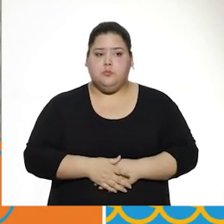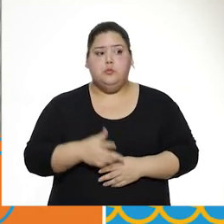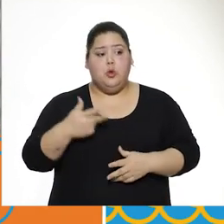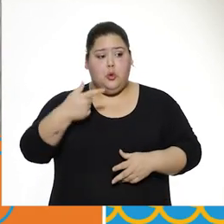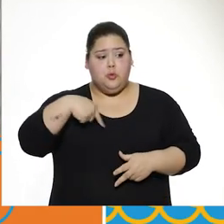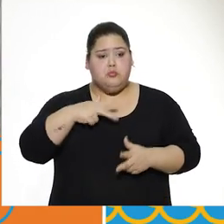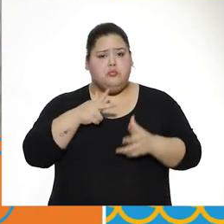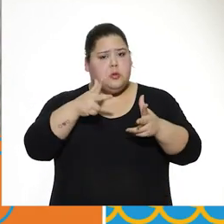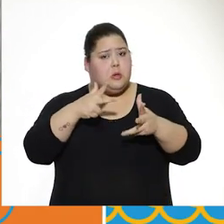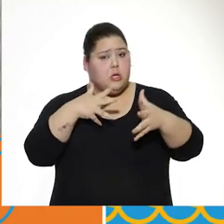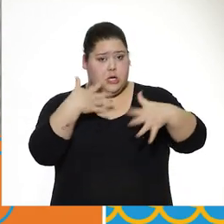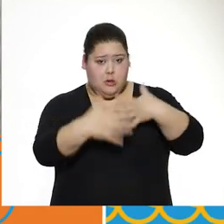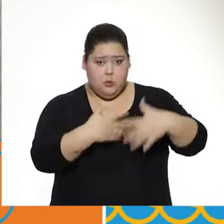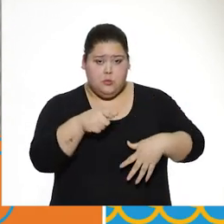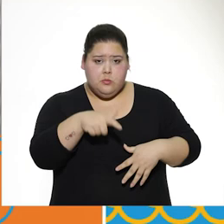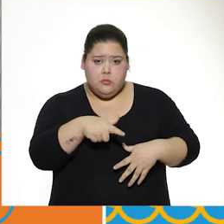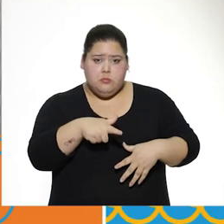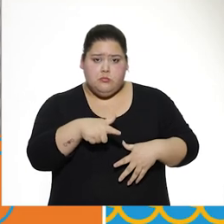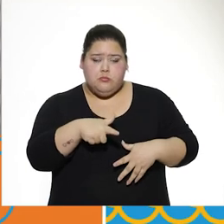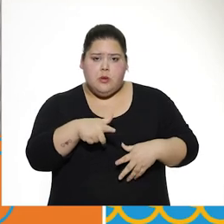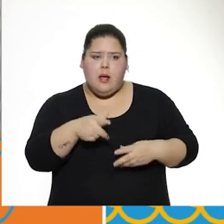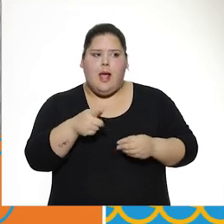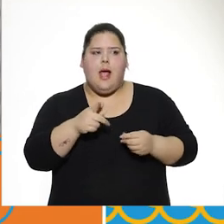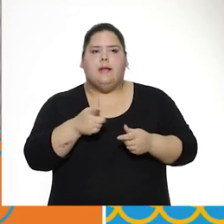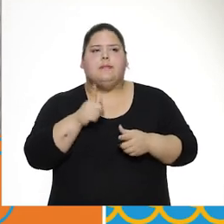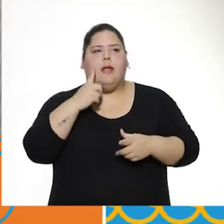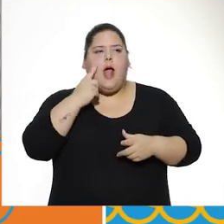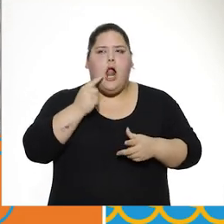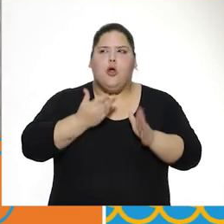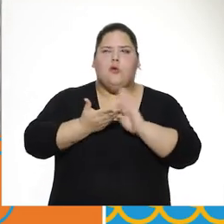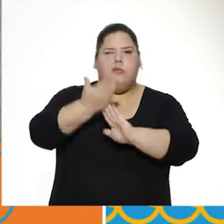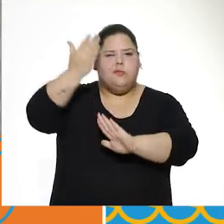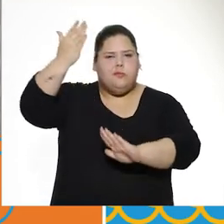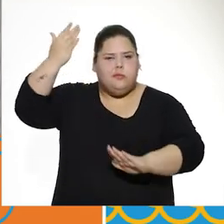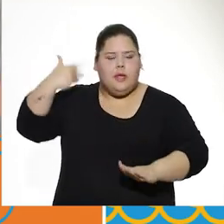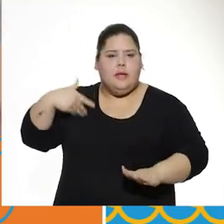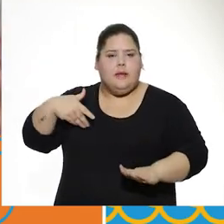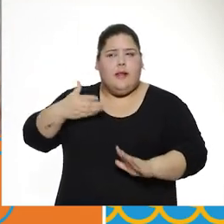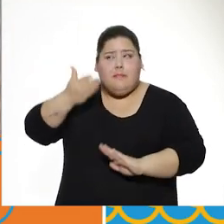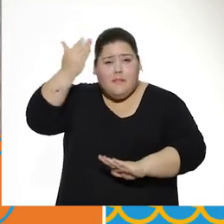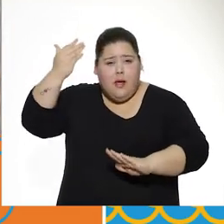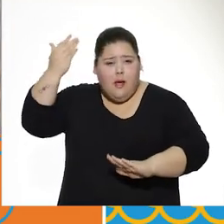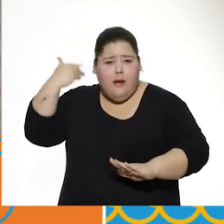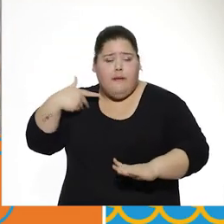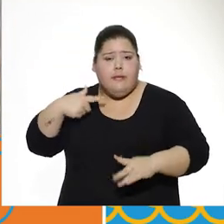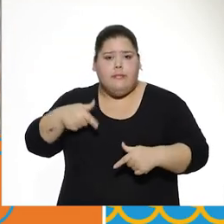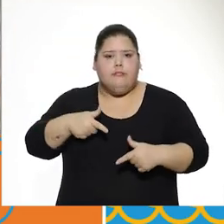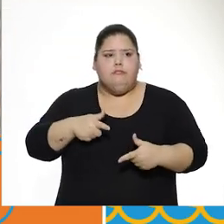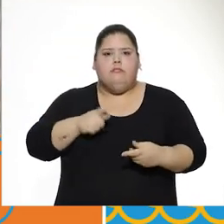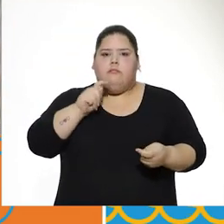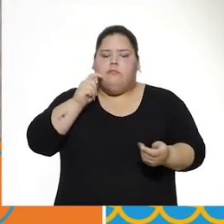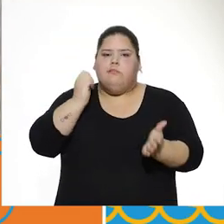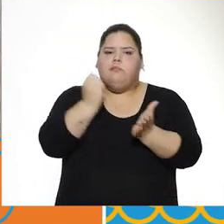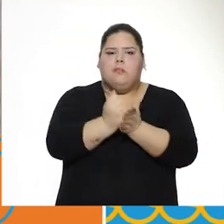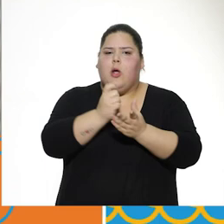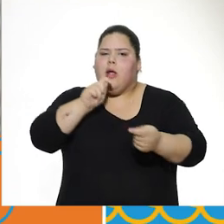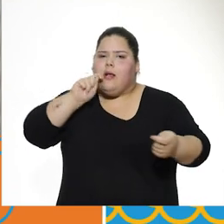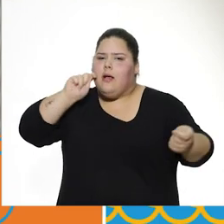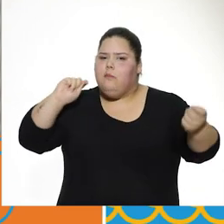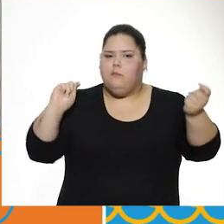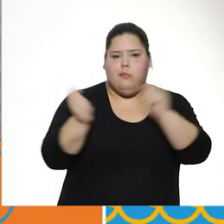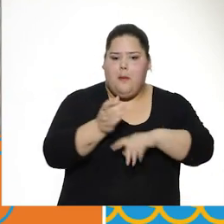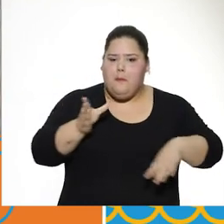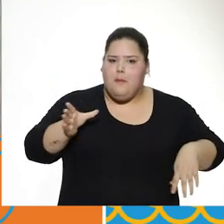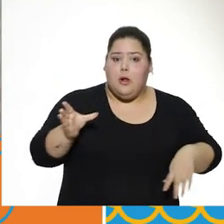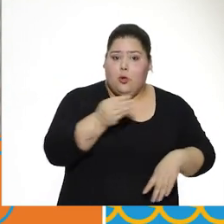Cuando hablamos de revolución, estamos hablando de un hecho histórico. Algo que pasó en el pasado y generó grandes cambios para